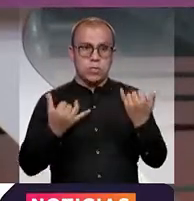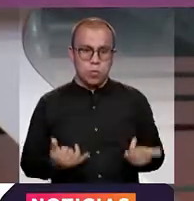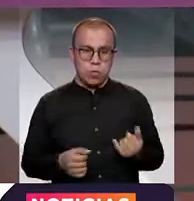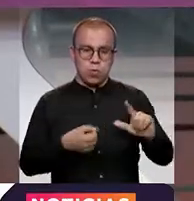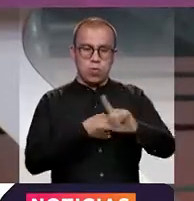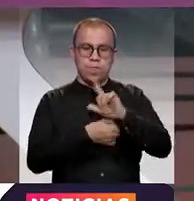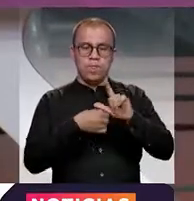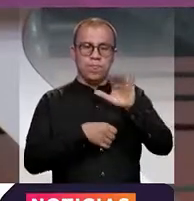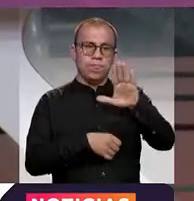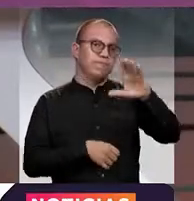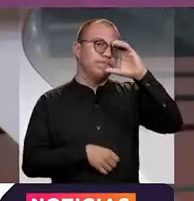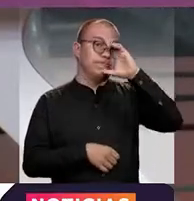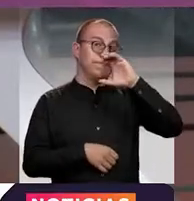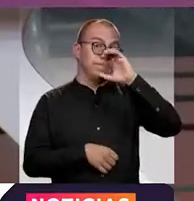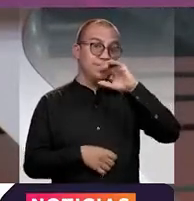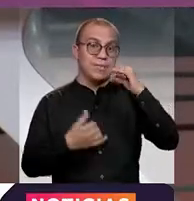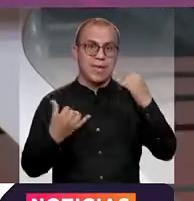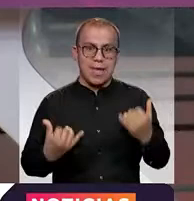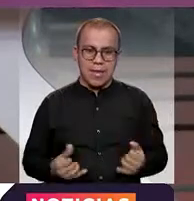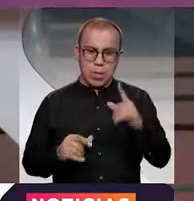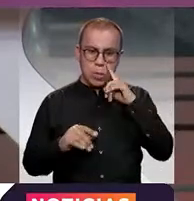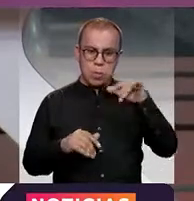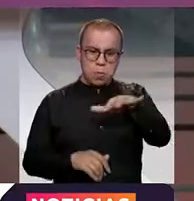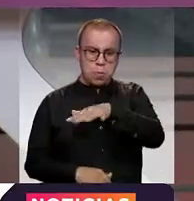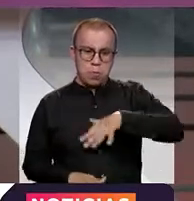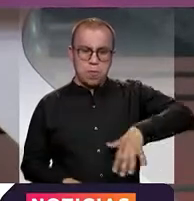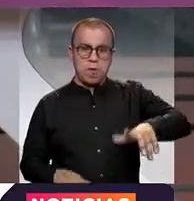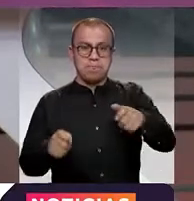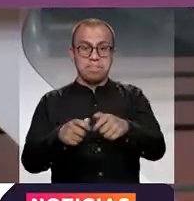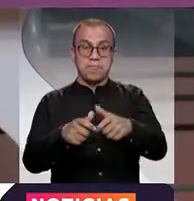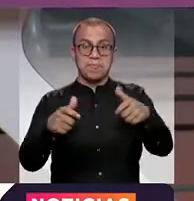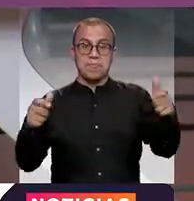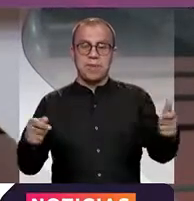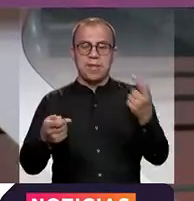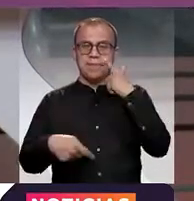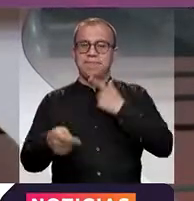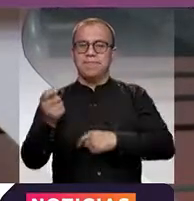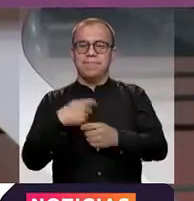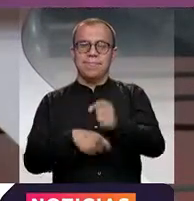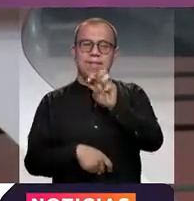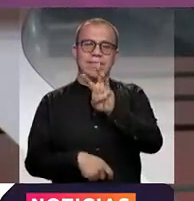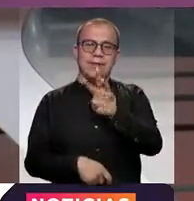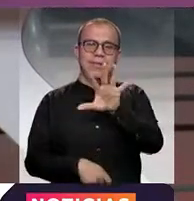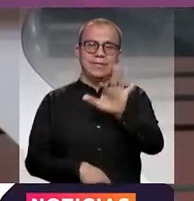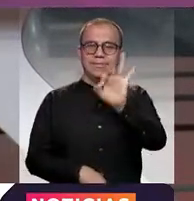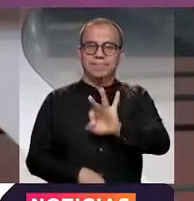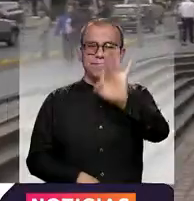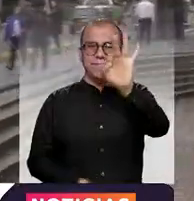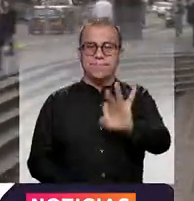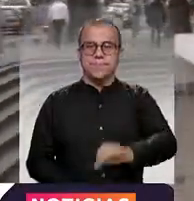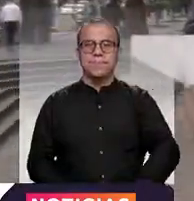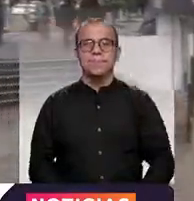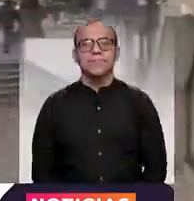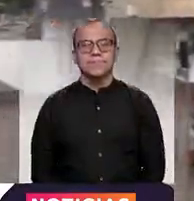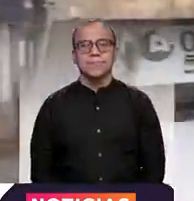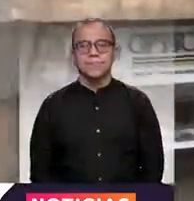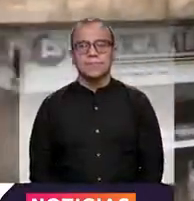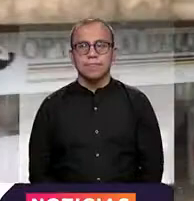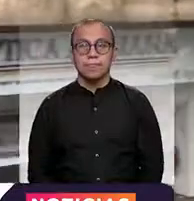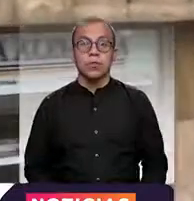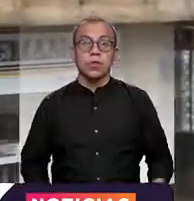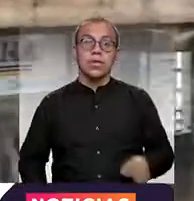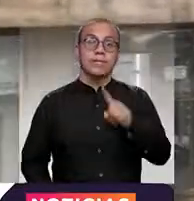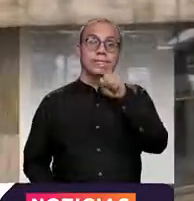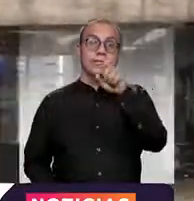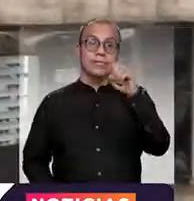en la localidad de Chapinero. El polígono presentó un crecimiento en ventas del 35%. Más de